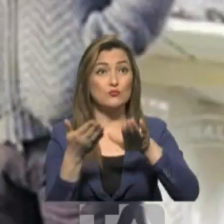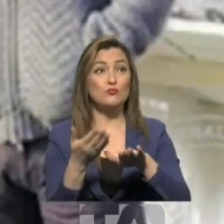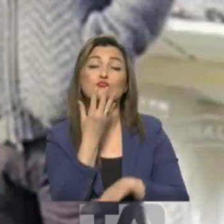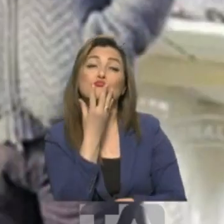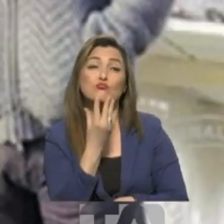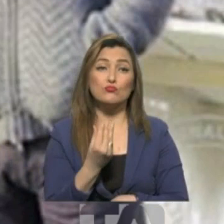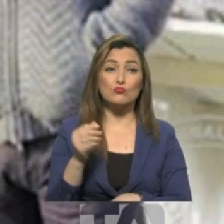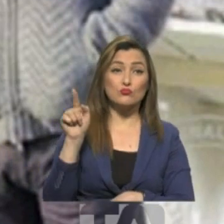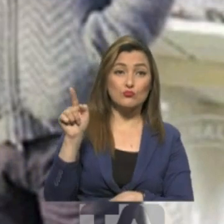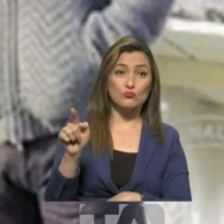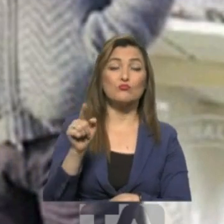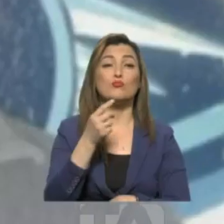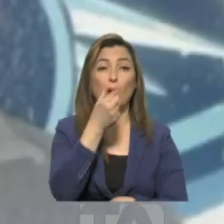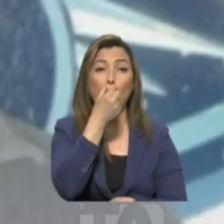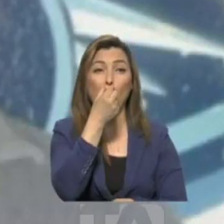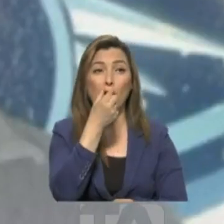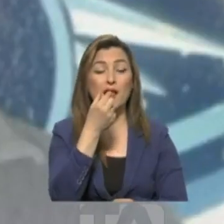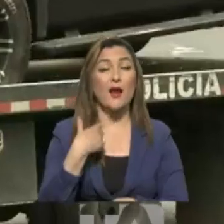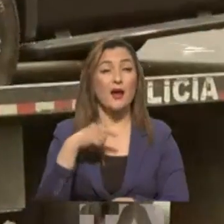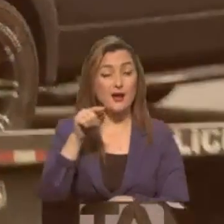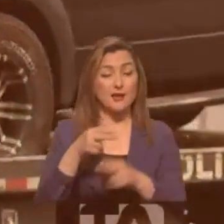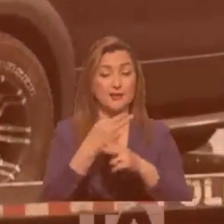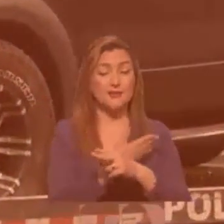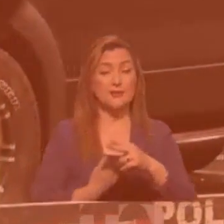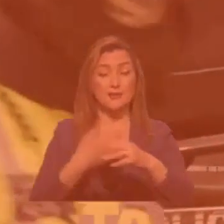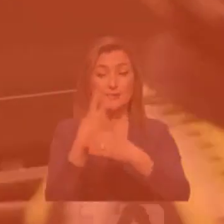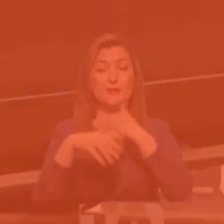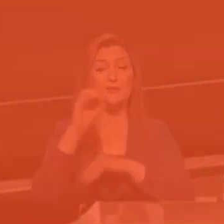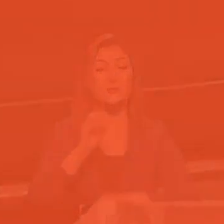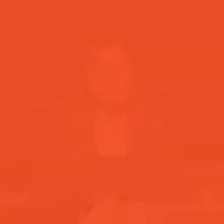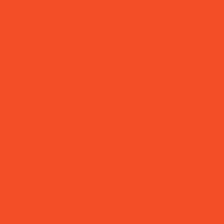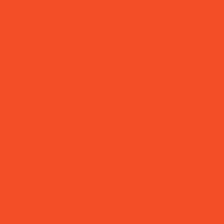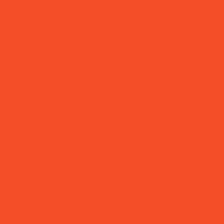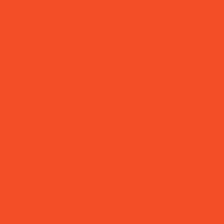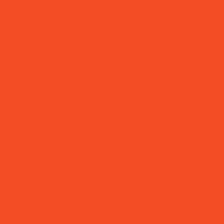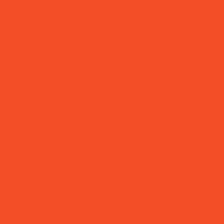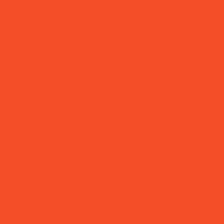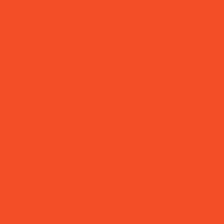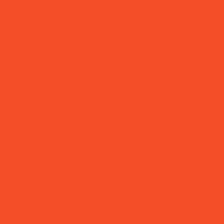del israelí en el caso Abdalá Bucarán e Hijos. Fernanda Ceballos, 24 horas.